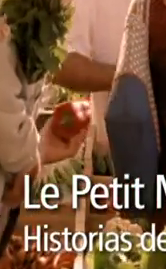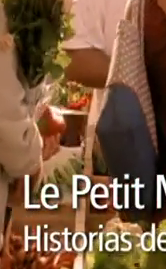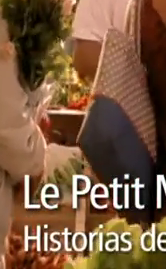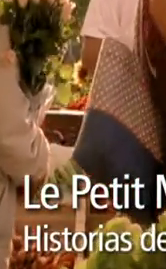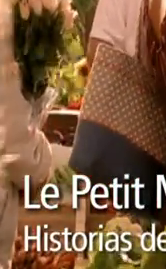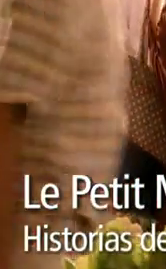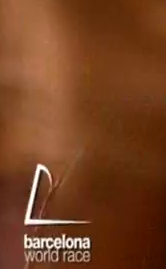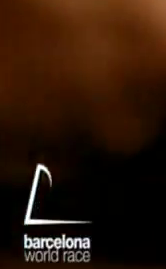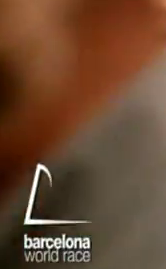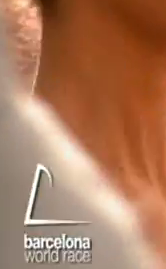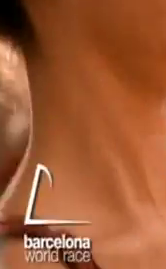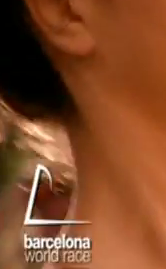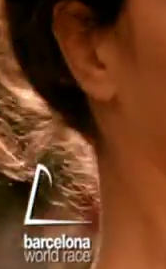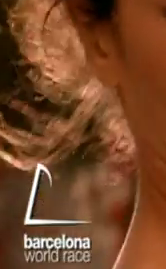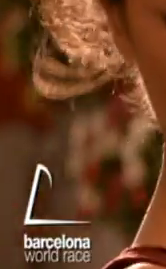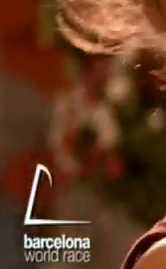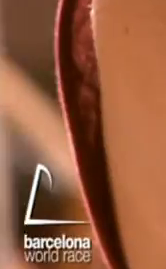Provenza.